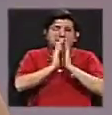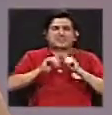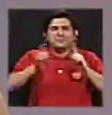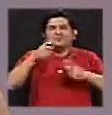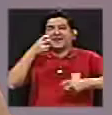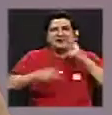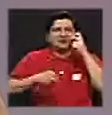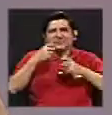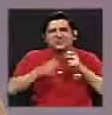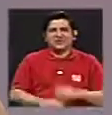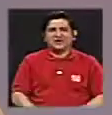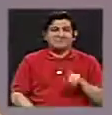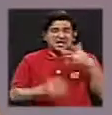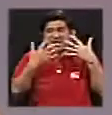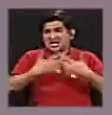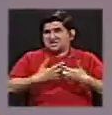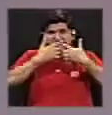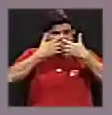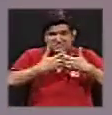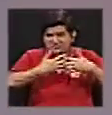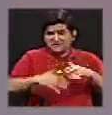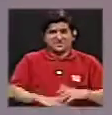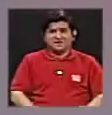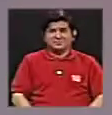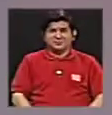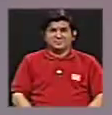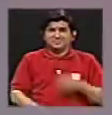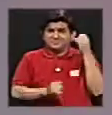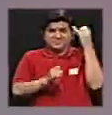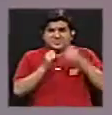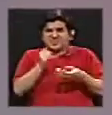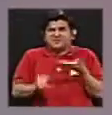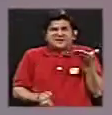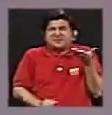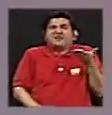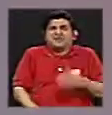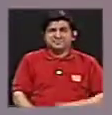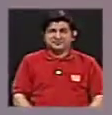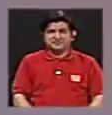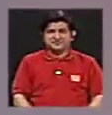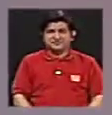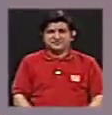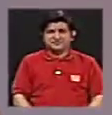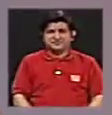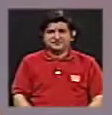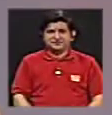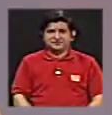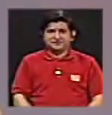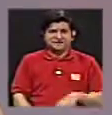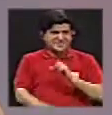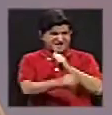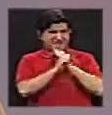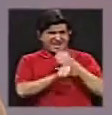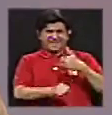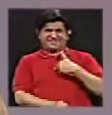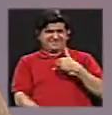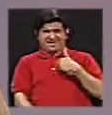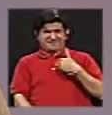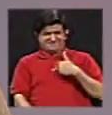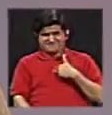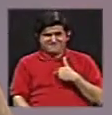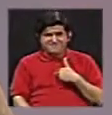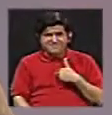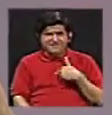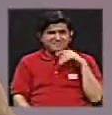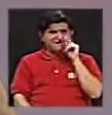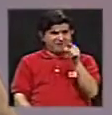es que estas empresas, en definitiva, ¿qué son, verdad? Y ¿Qué garantías